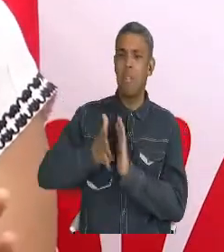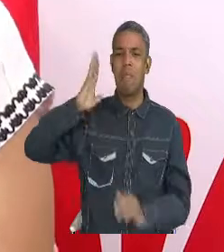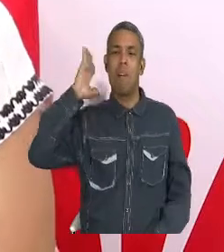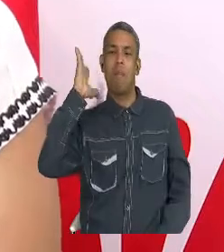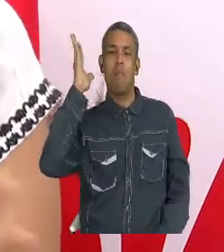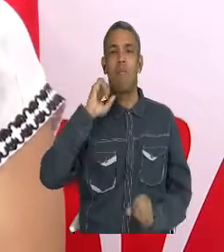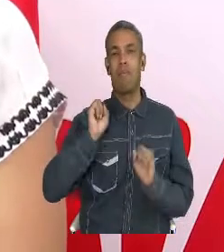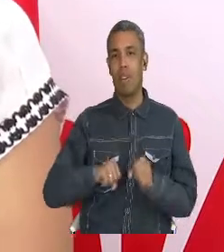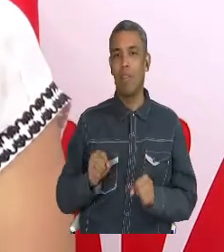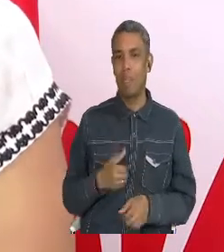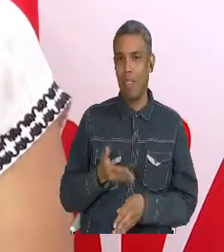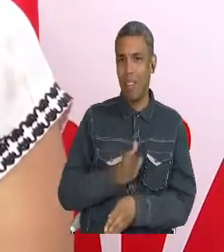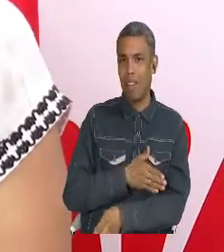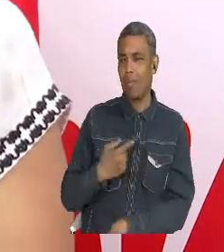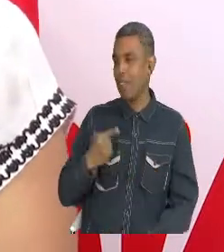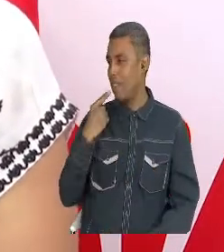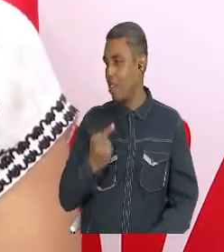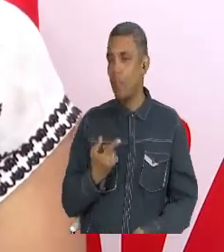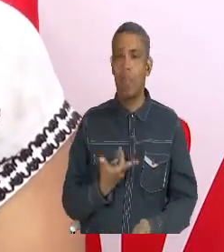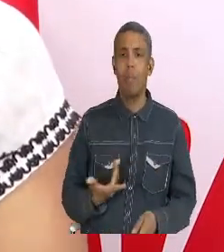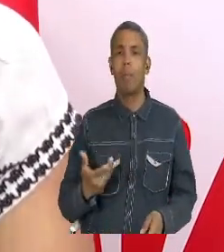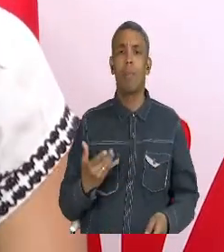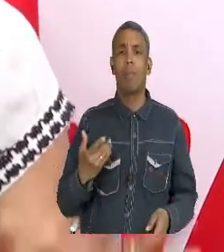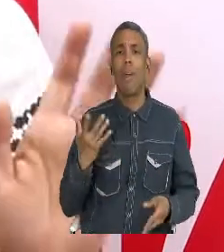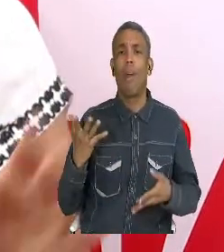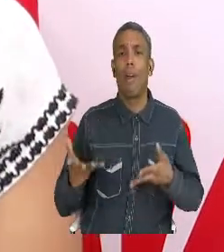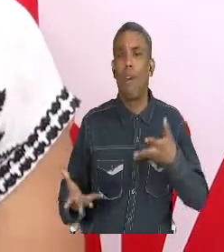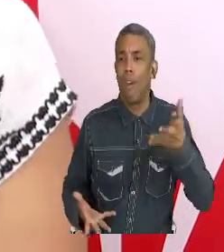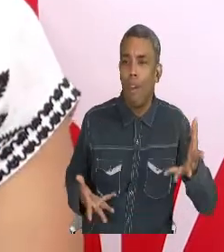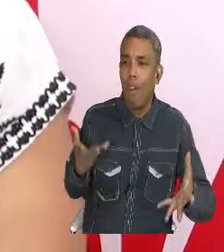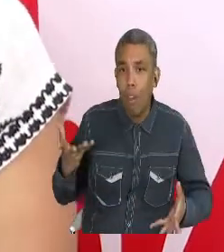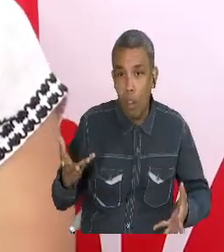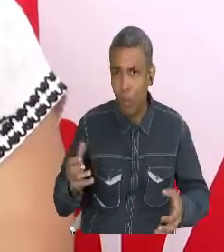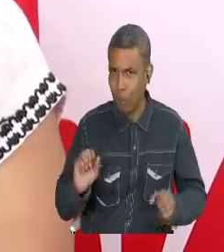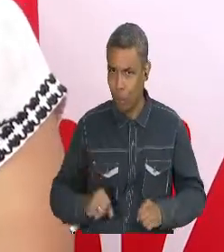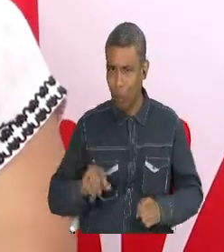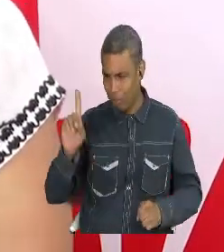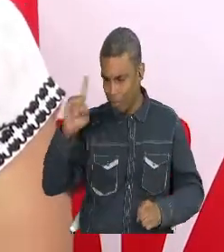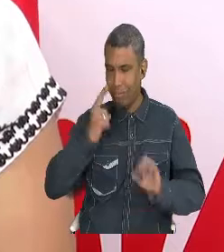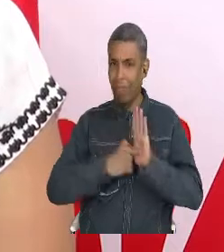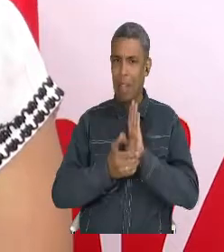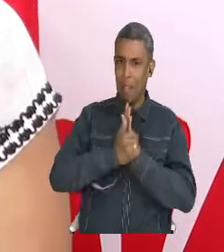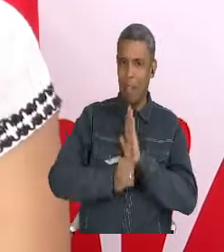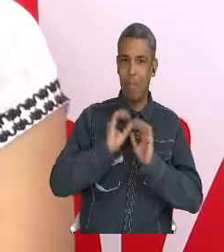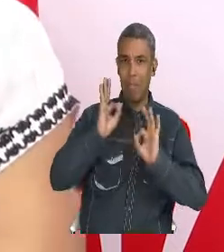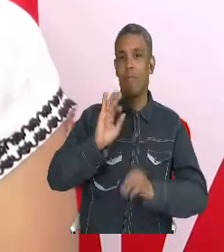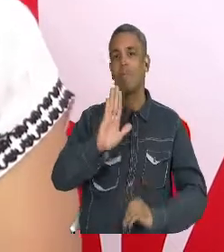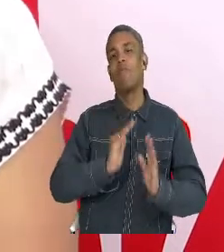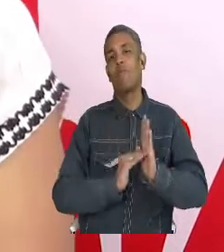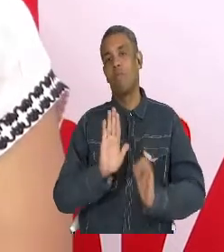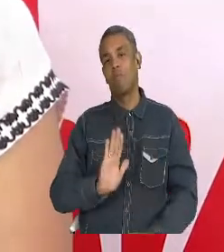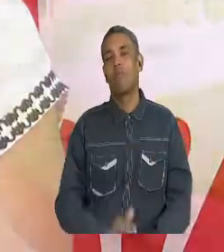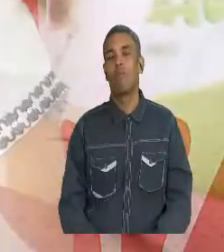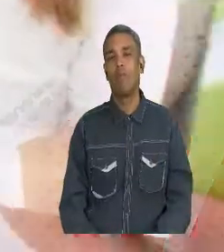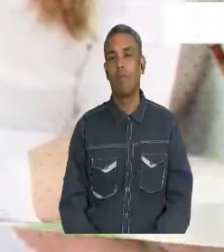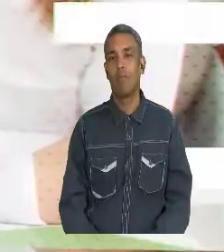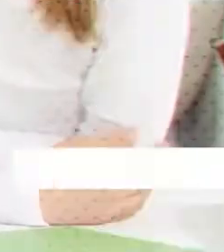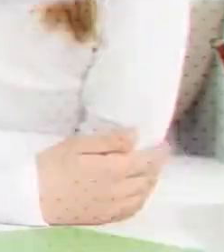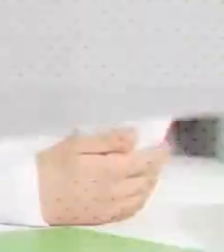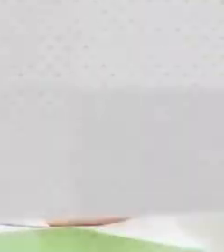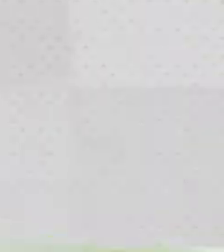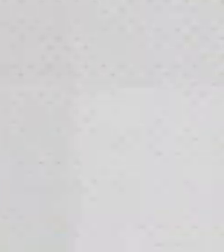como él lo dijo, muchas veces perdemos oportunidades, pero ese nos quita las oportunidades. Pausa y ya regresamos.